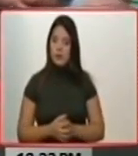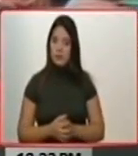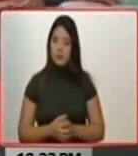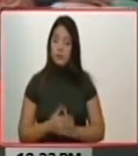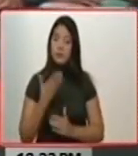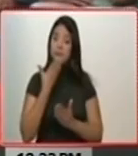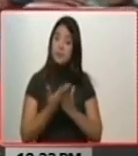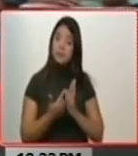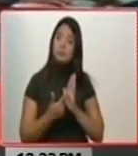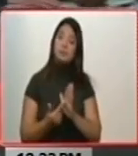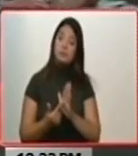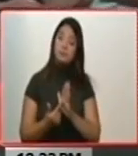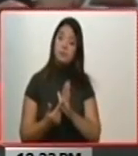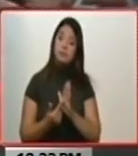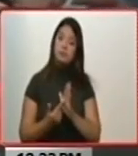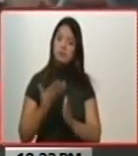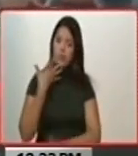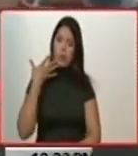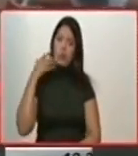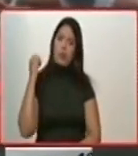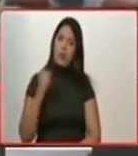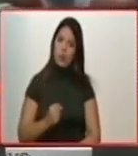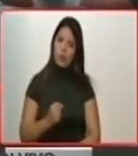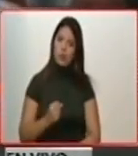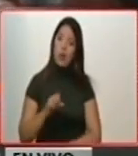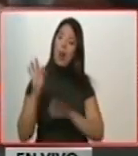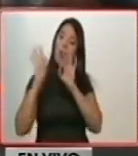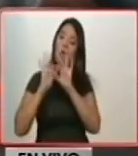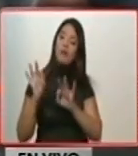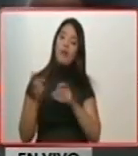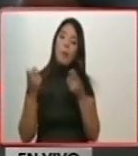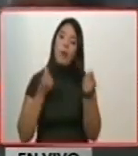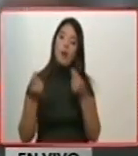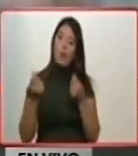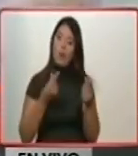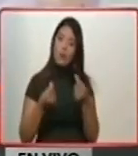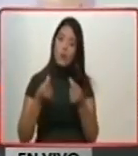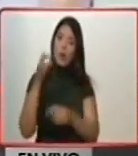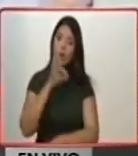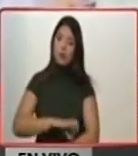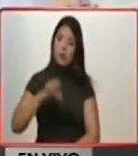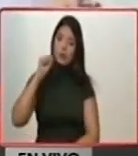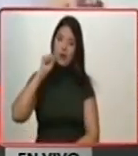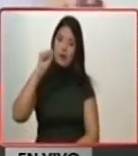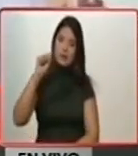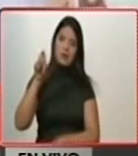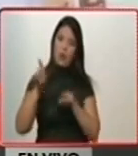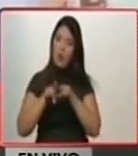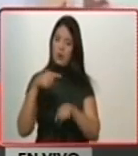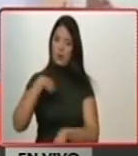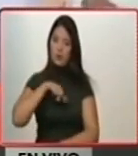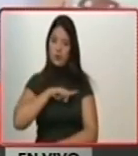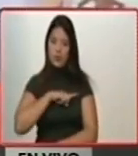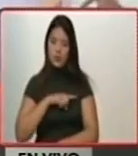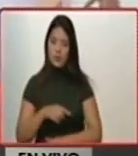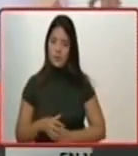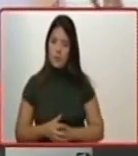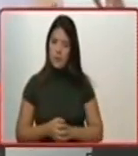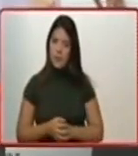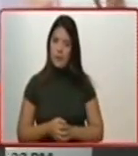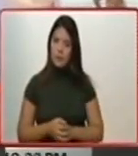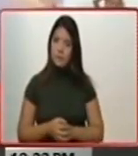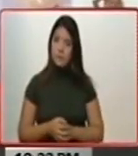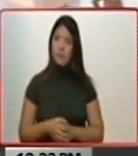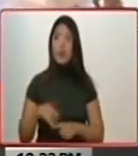presentar y exponer con orgullo el modelo económico socialista como lo hacemos nosotros. En